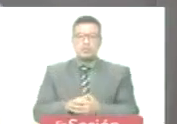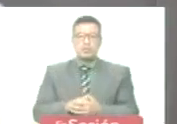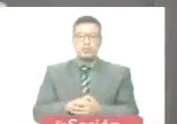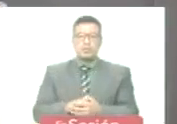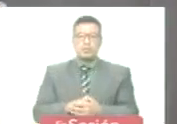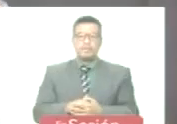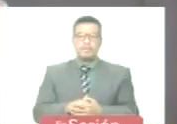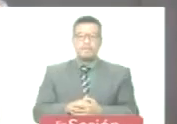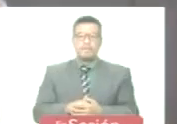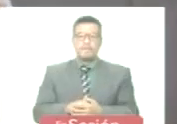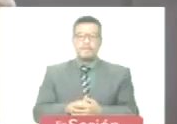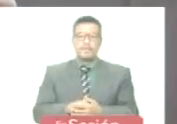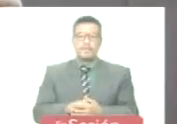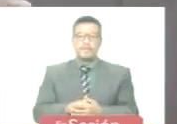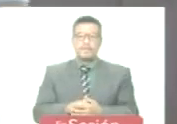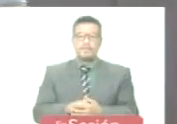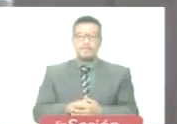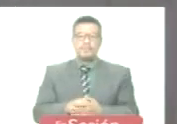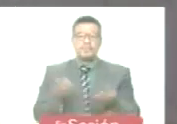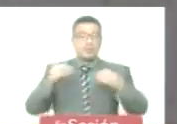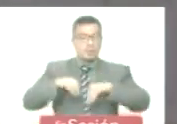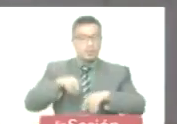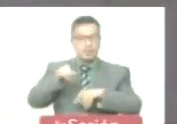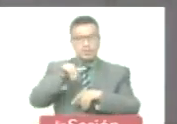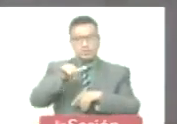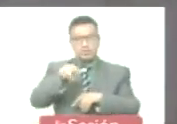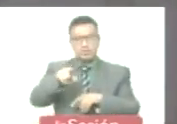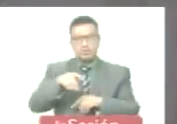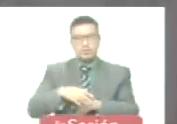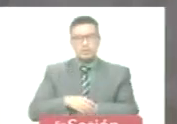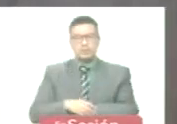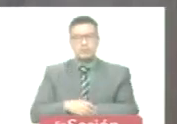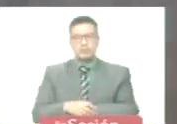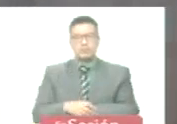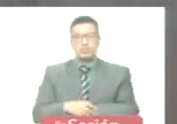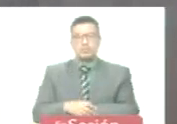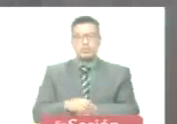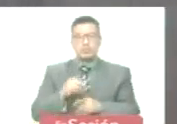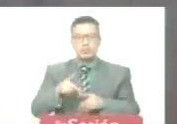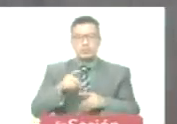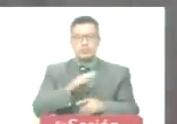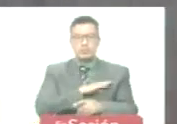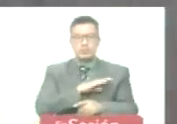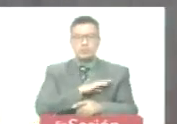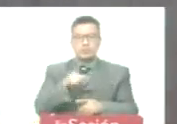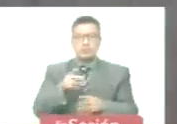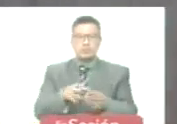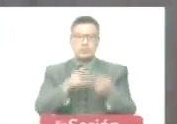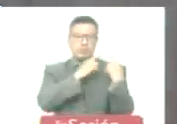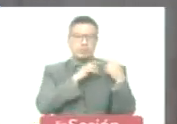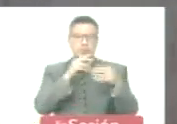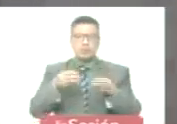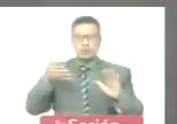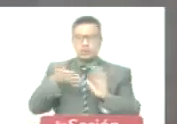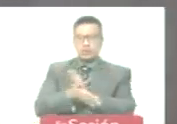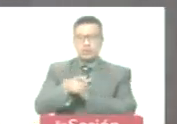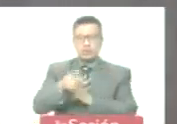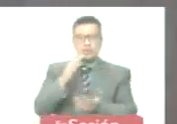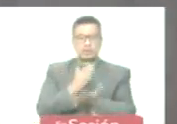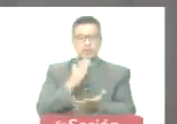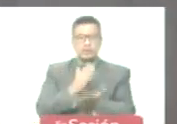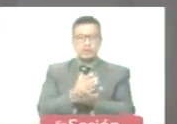con el acuerdo en sí mismo, sobre todo en lo particular, lo que representa y ha significado por